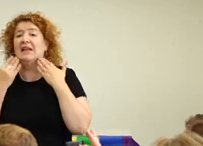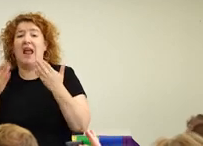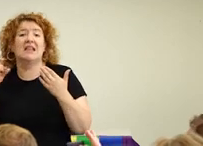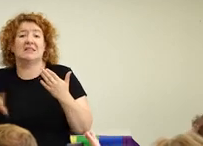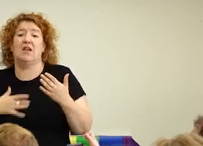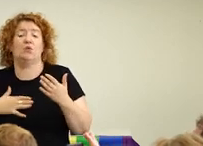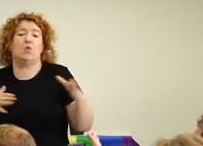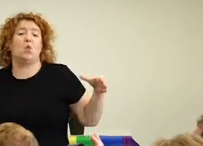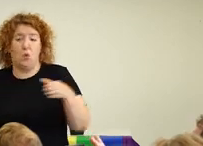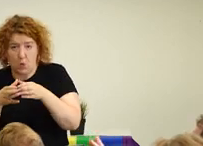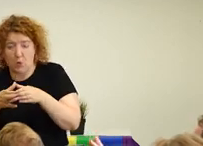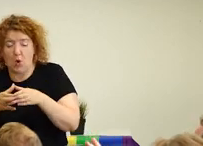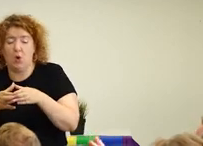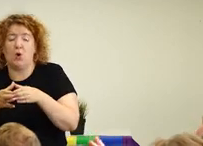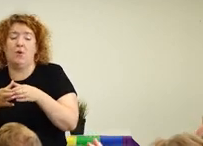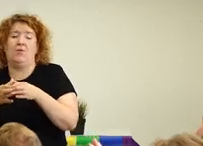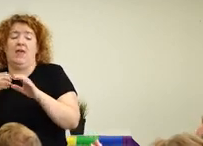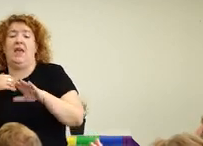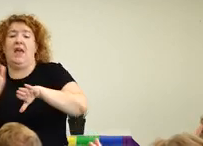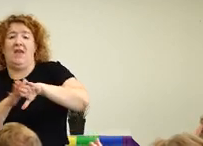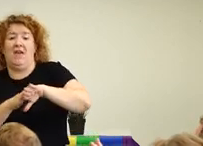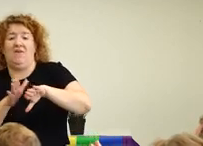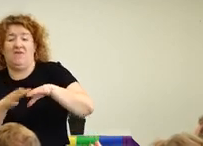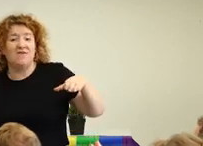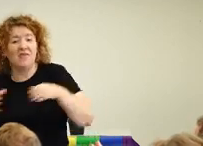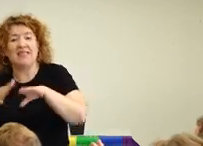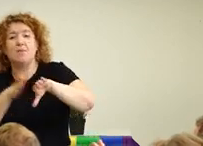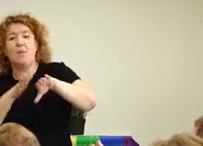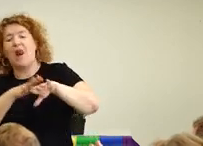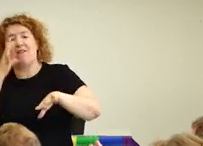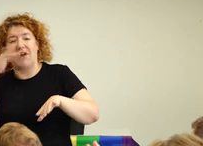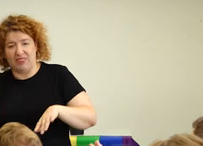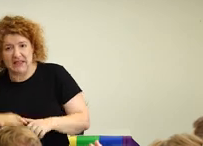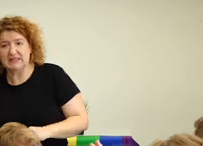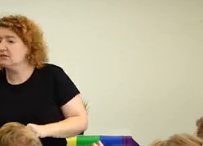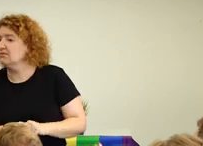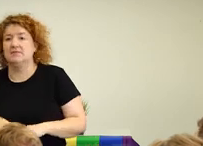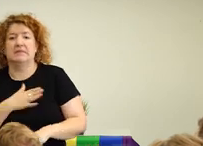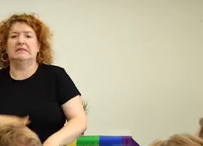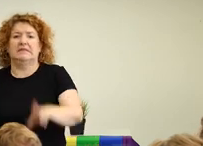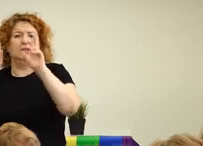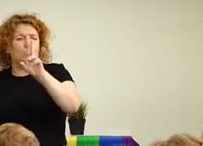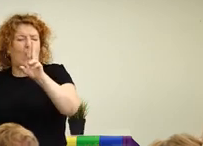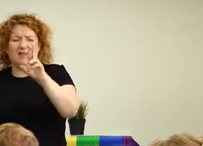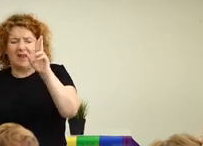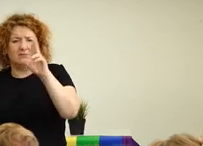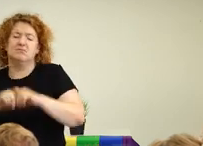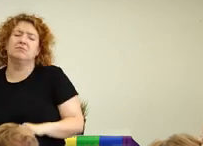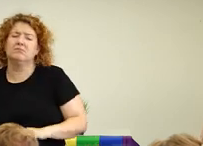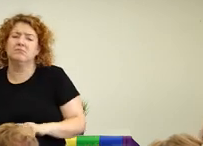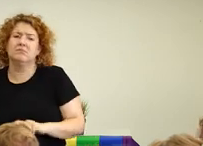Francia nuestras compañeras, nuestros compañeros del nuevo Frente Popular francés, a quien, insisto, le deseamos toda la suerte,